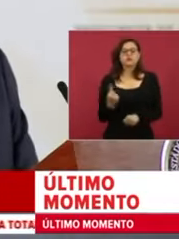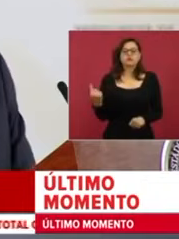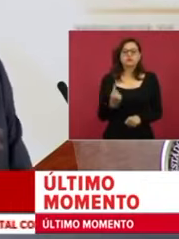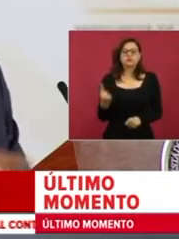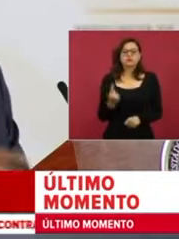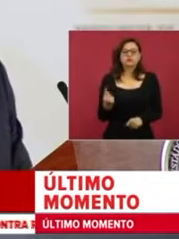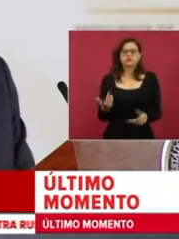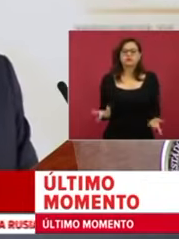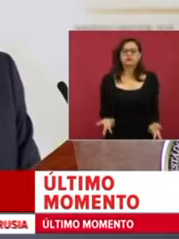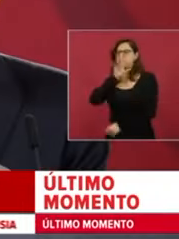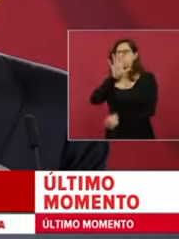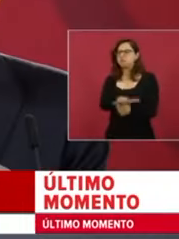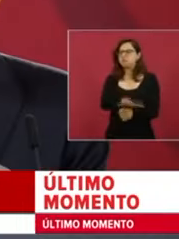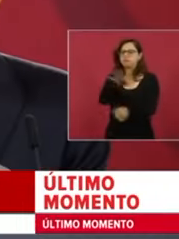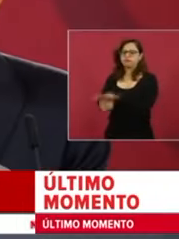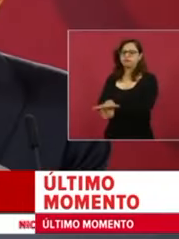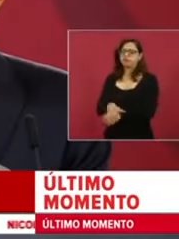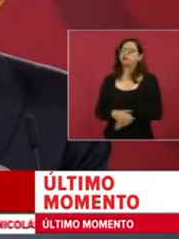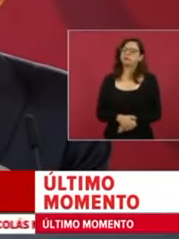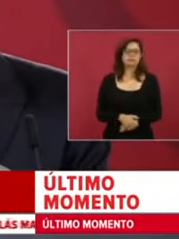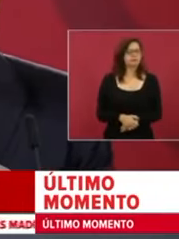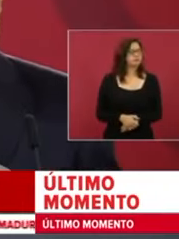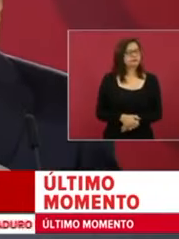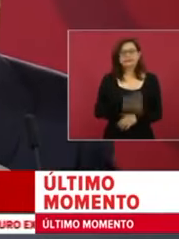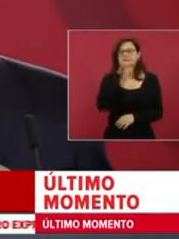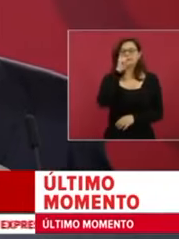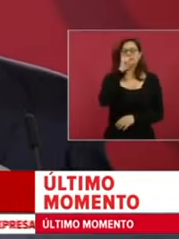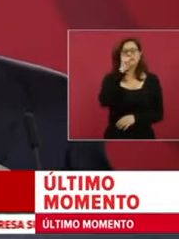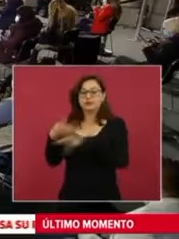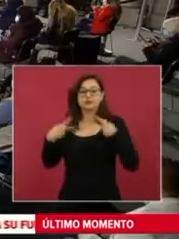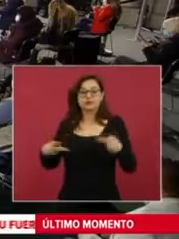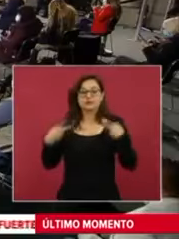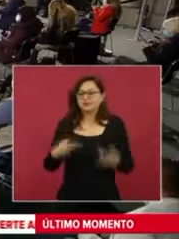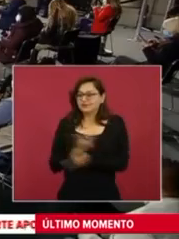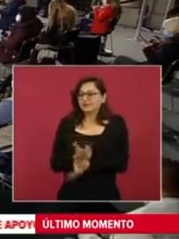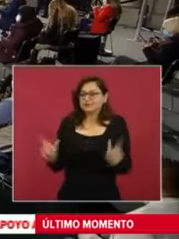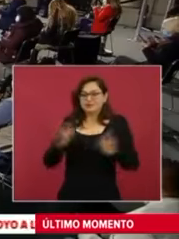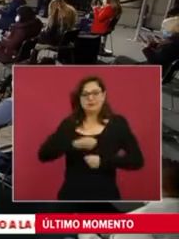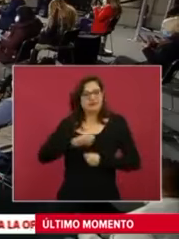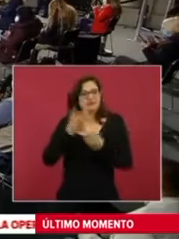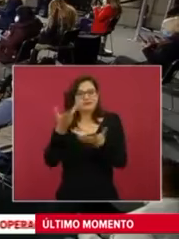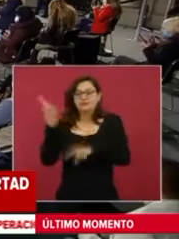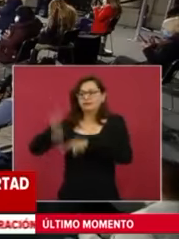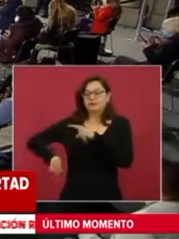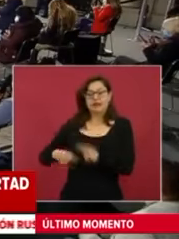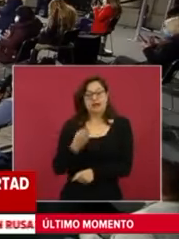opinión favorable hacia Rusia. Ampliamos sus palabras. Es prohibido. Ojalá y Twitter aclare